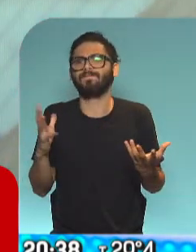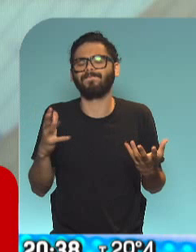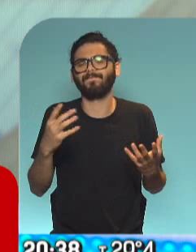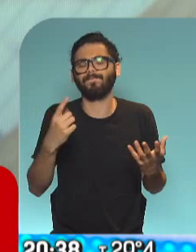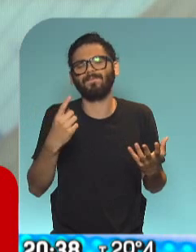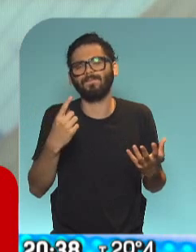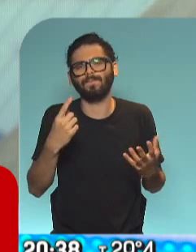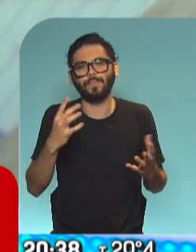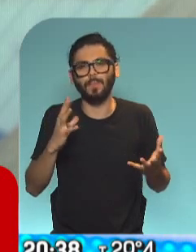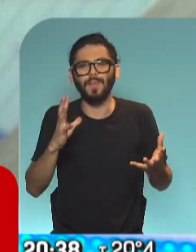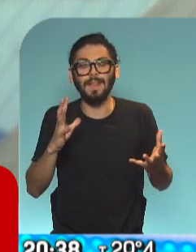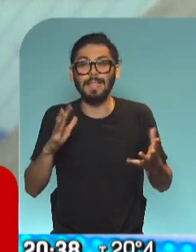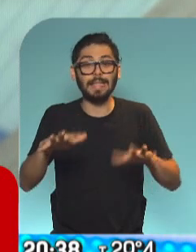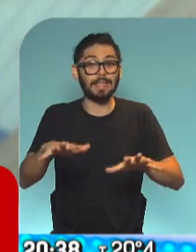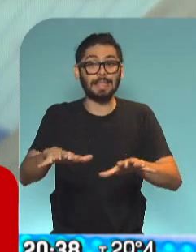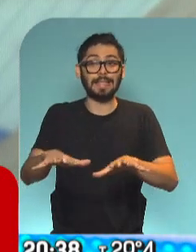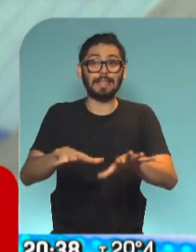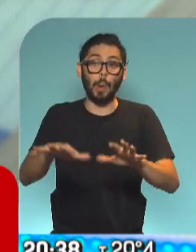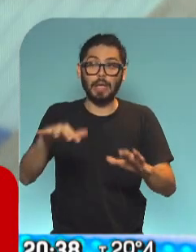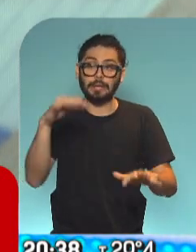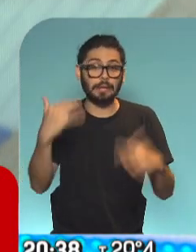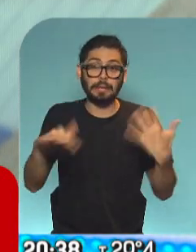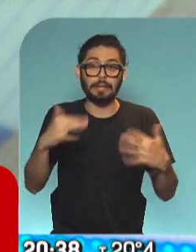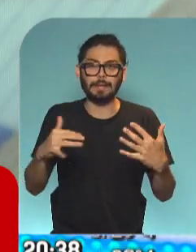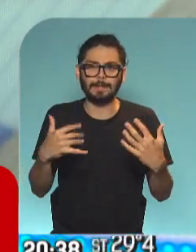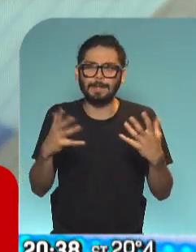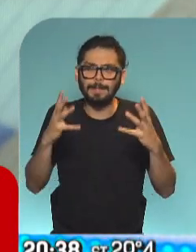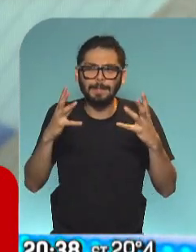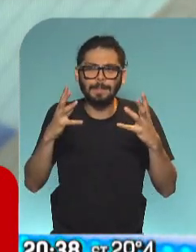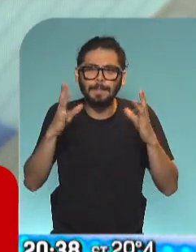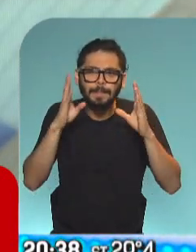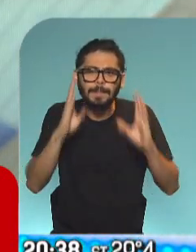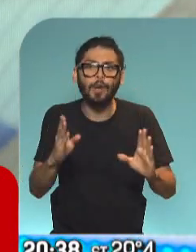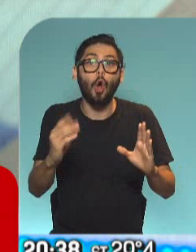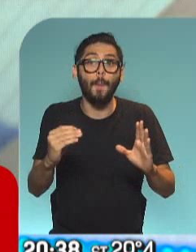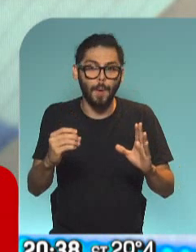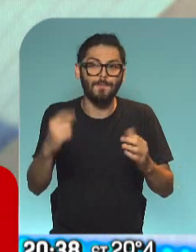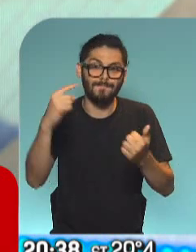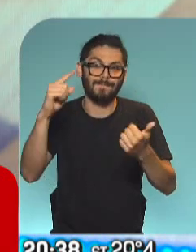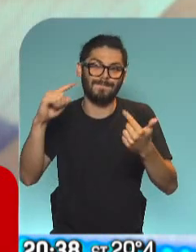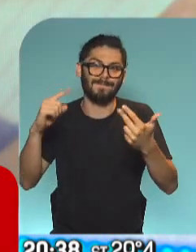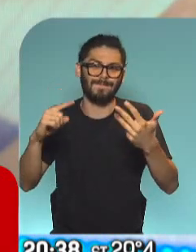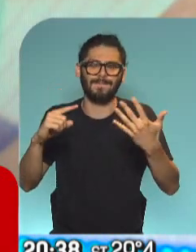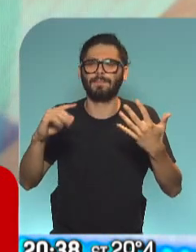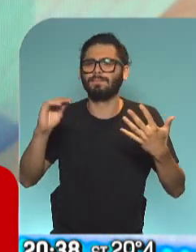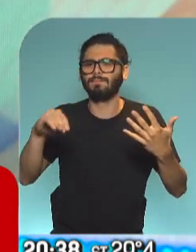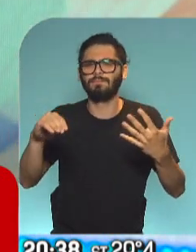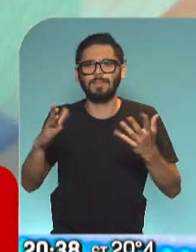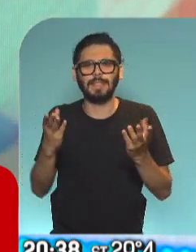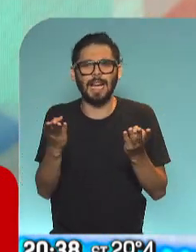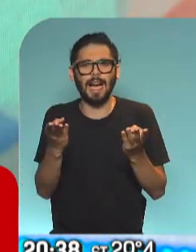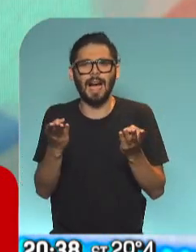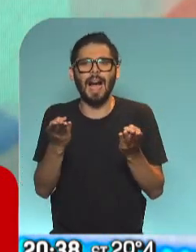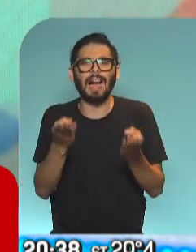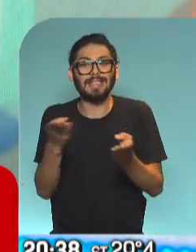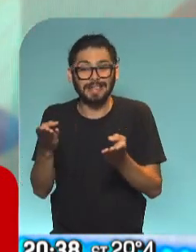afrontar esta situación de emergencia en la que vivimos. Por supuesto, después todas estas situaciones de asistencia para esta